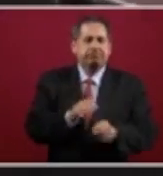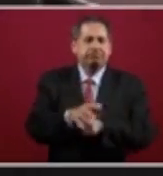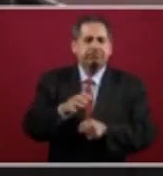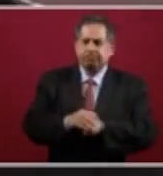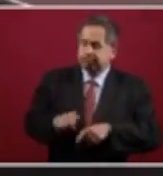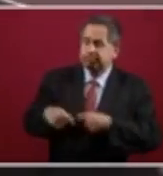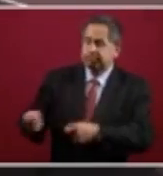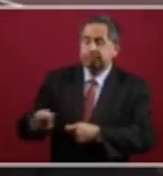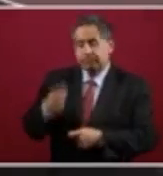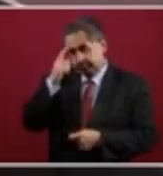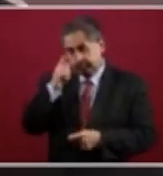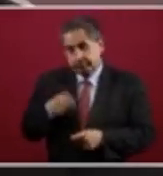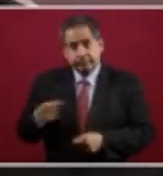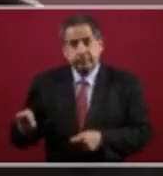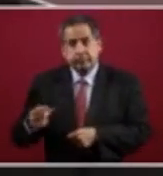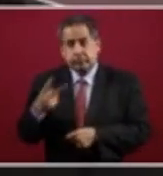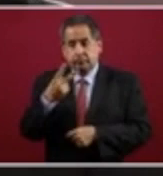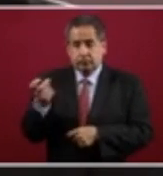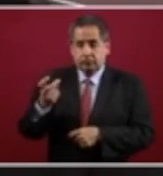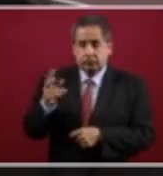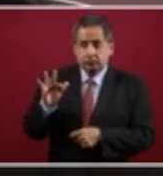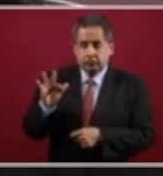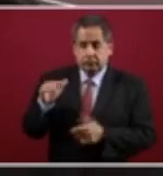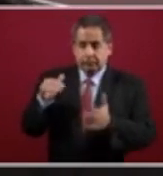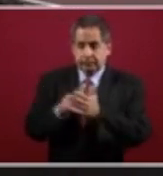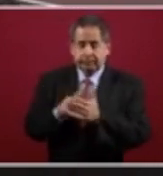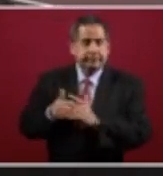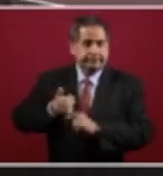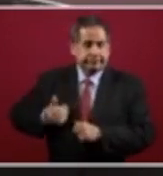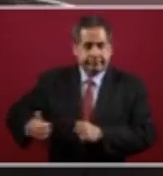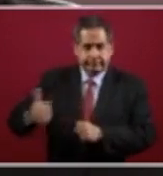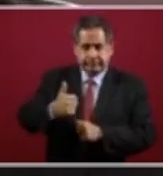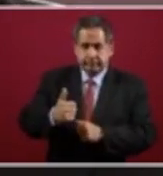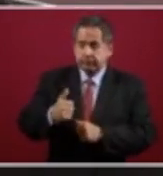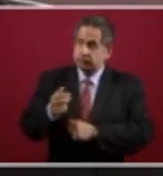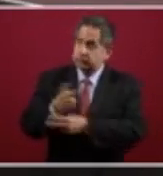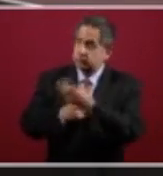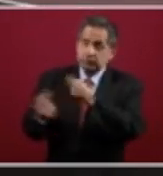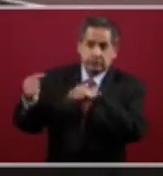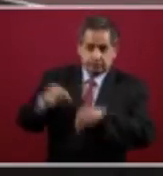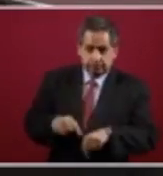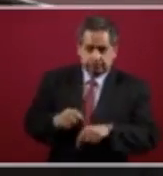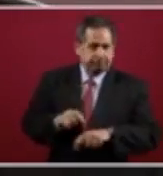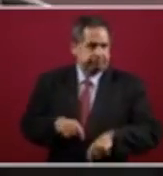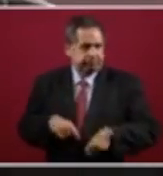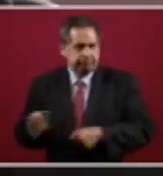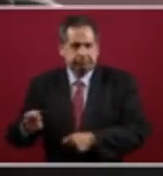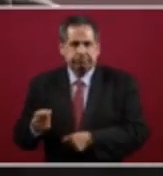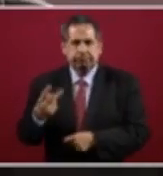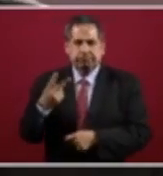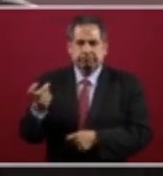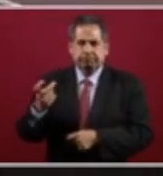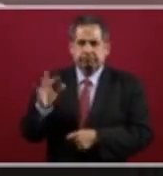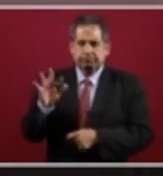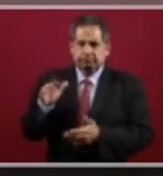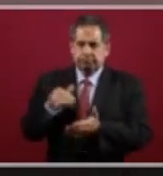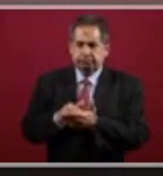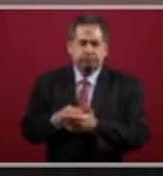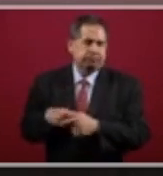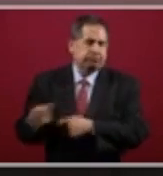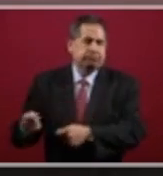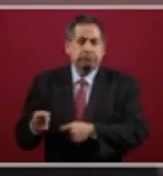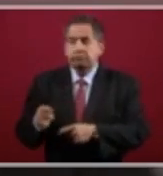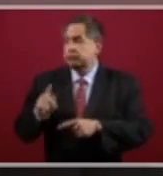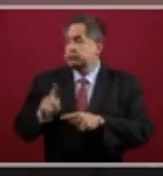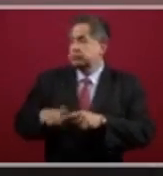general 240 mil pesos a cada uno al regreso, y a